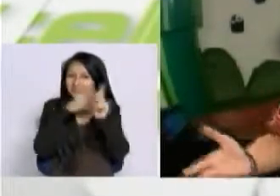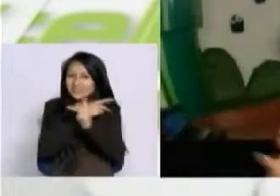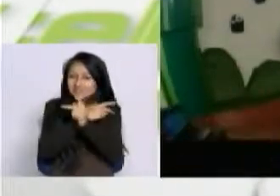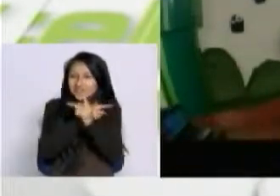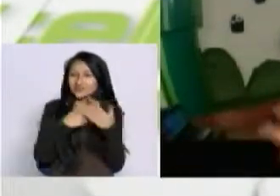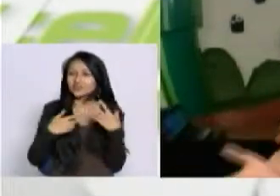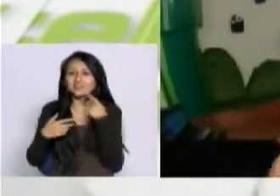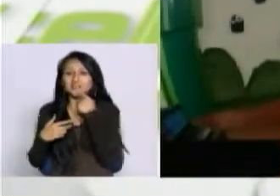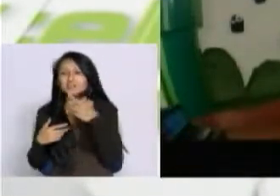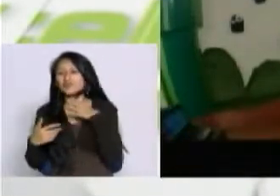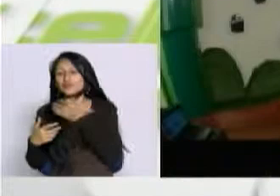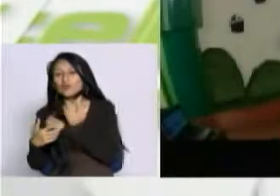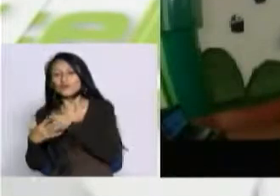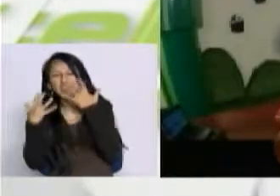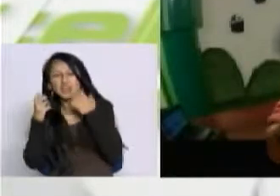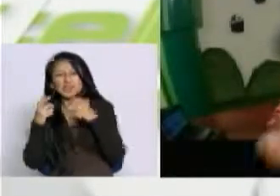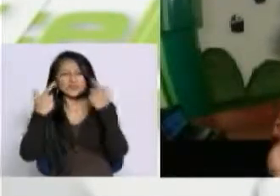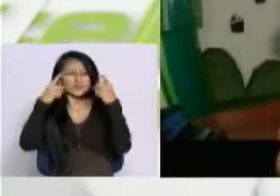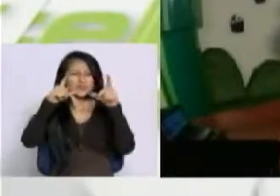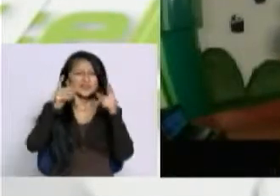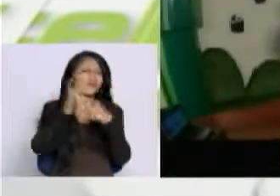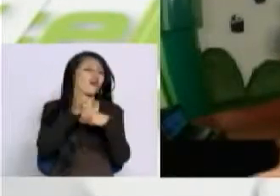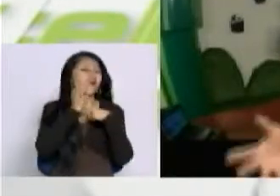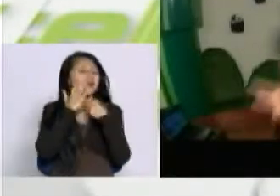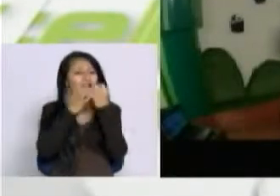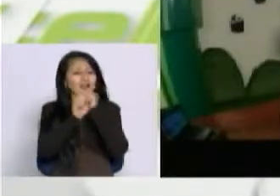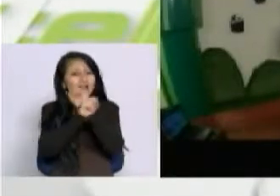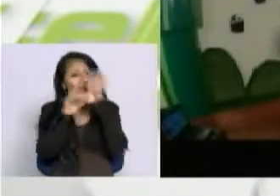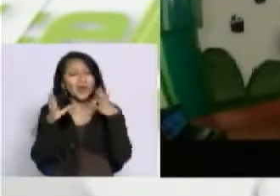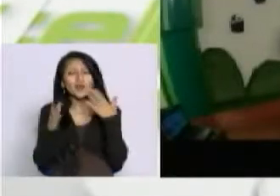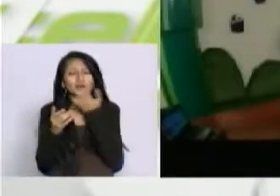gerente, queremos que nos aclare esta situación, qué es lo que va a pasar.